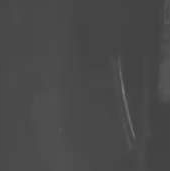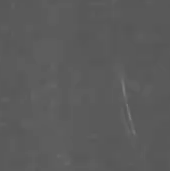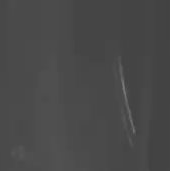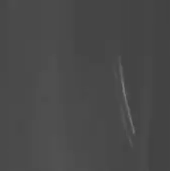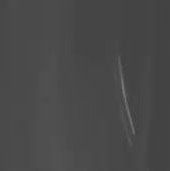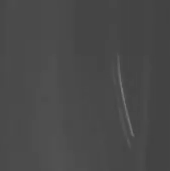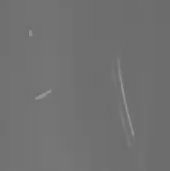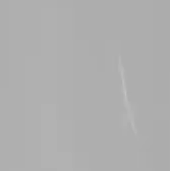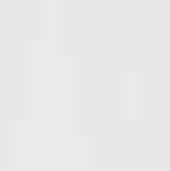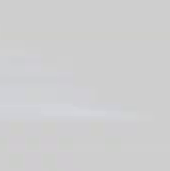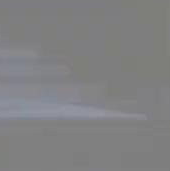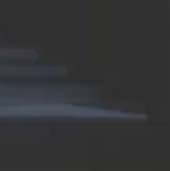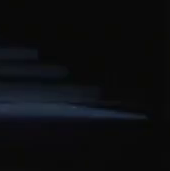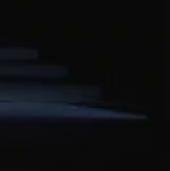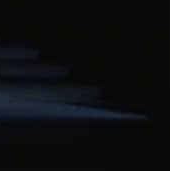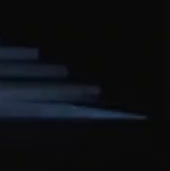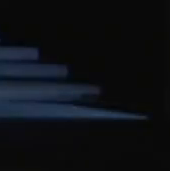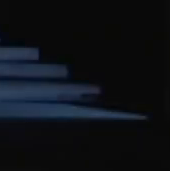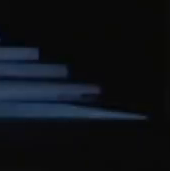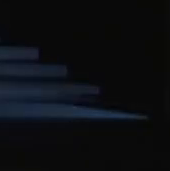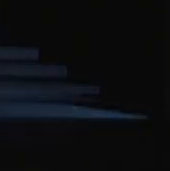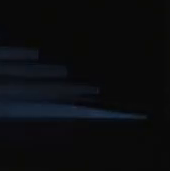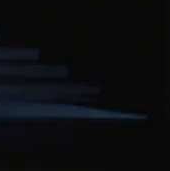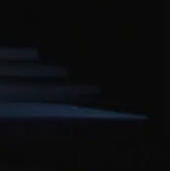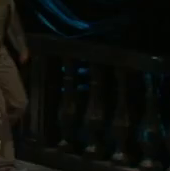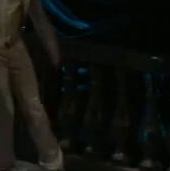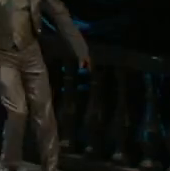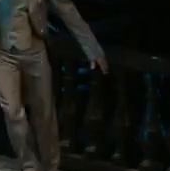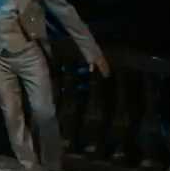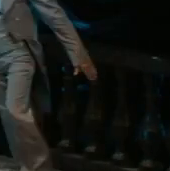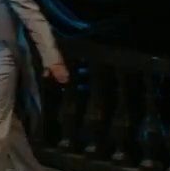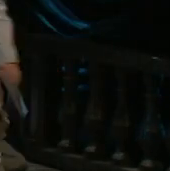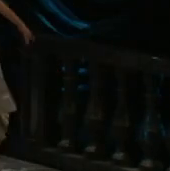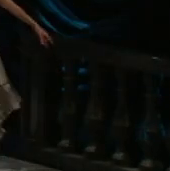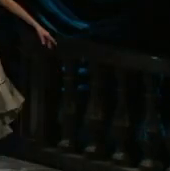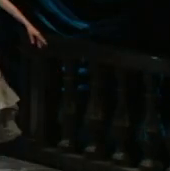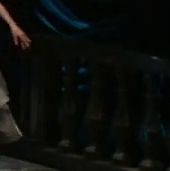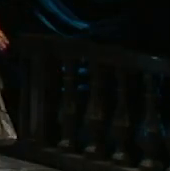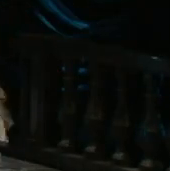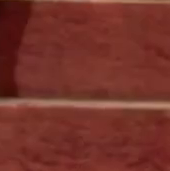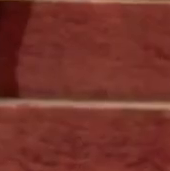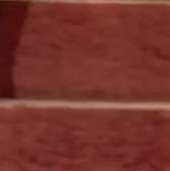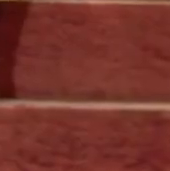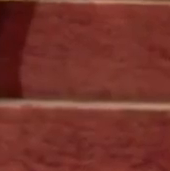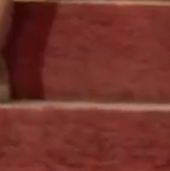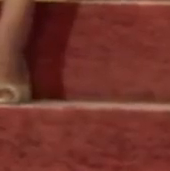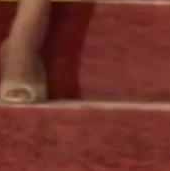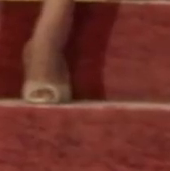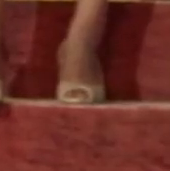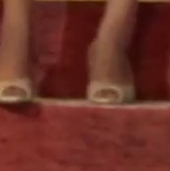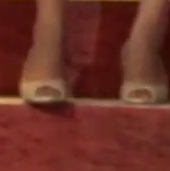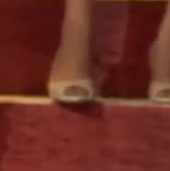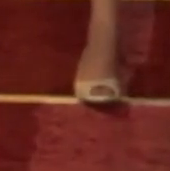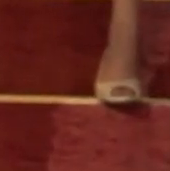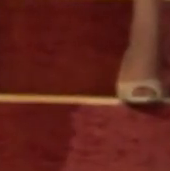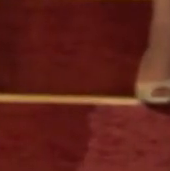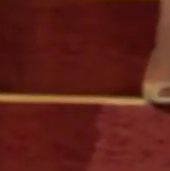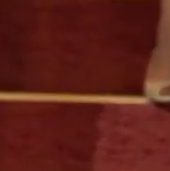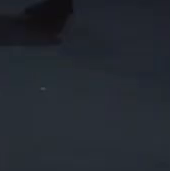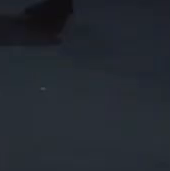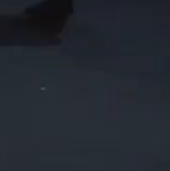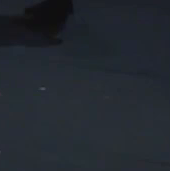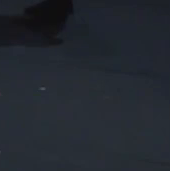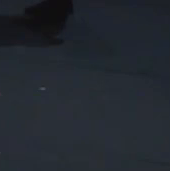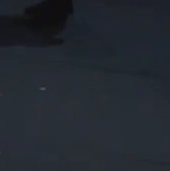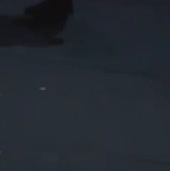Bellas Artes se ha posicionado como referente a nivel latinoamericano siendo una de las principales compañías operísticas en